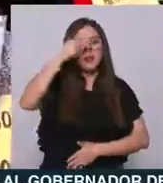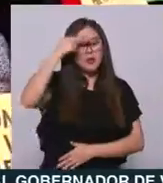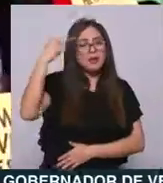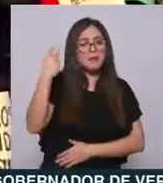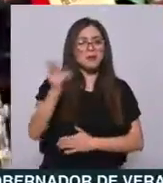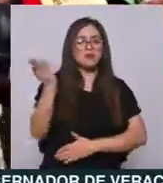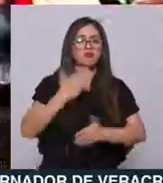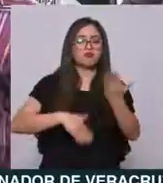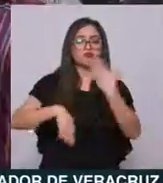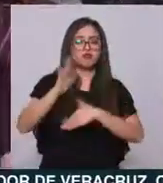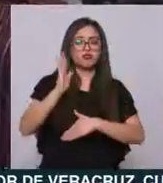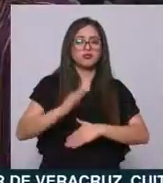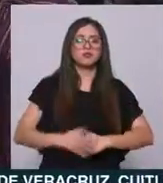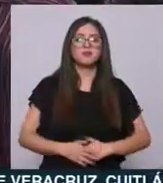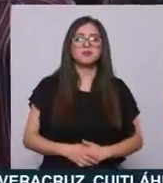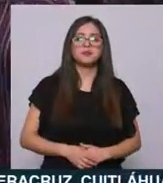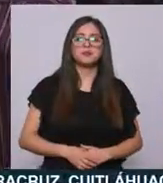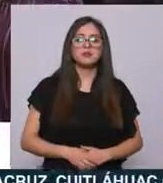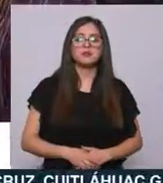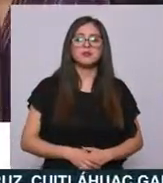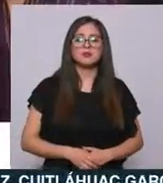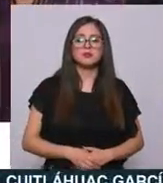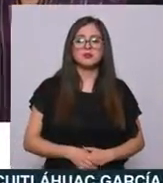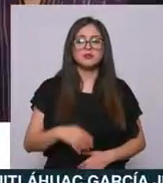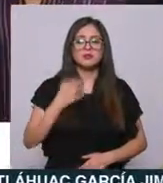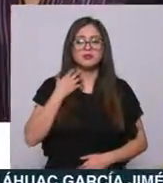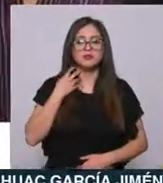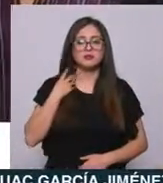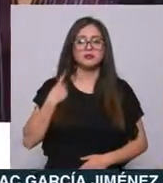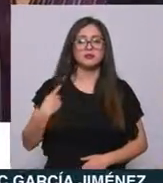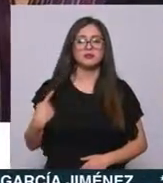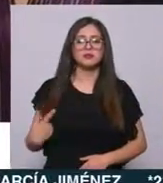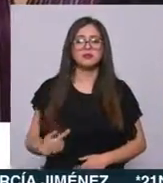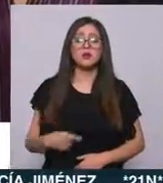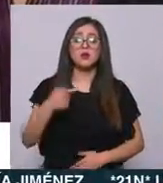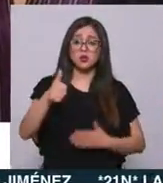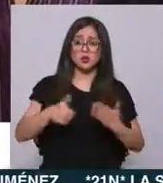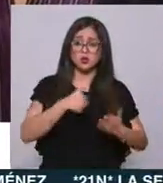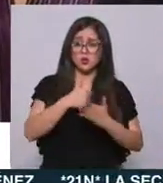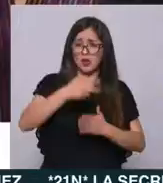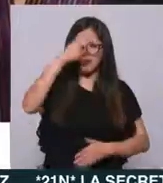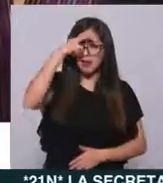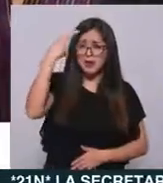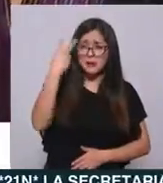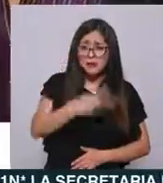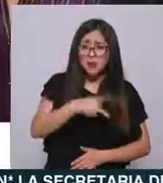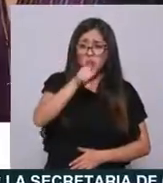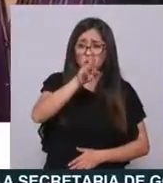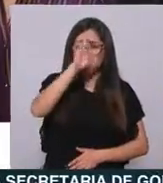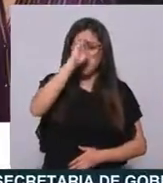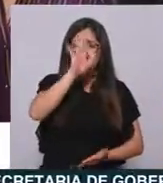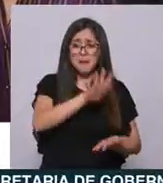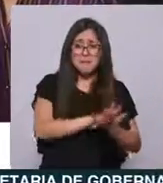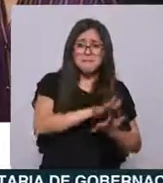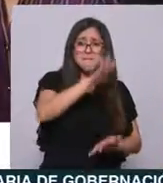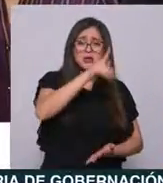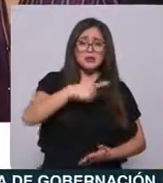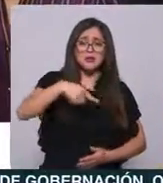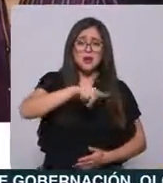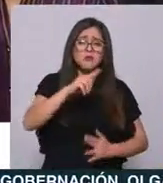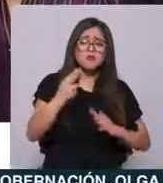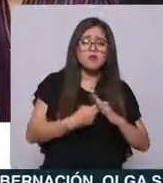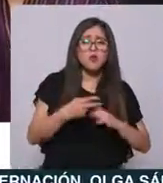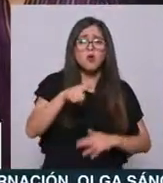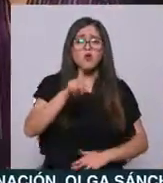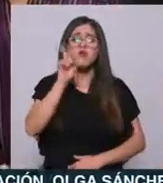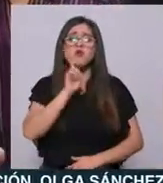de avanzada. La ciudad no es la entidad que tiene más delitos de feminicidio,